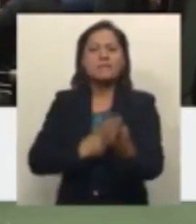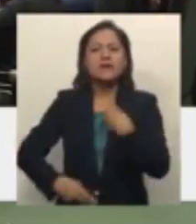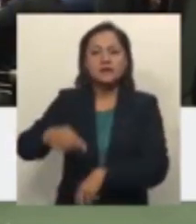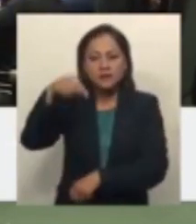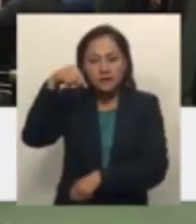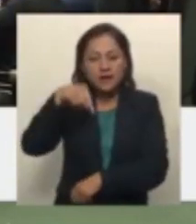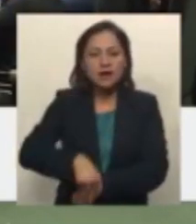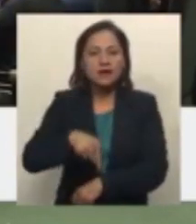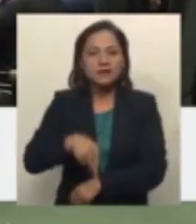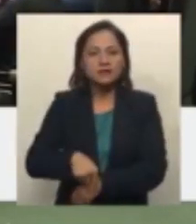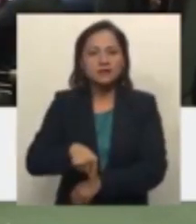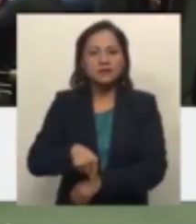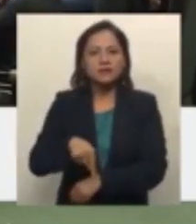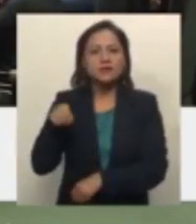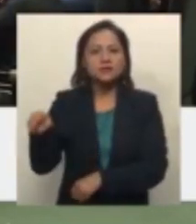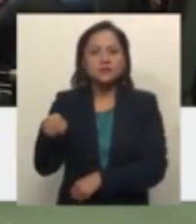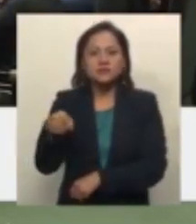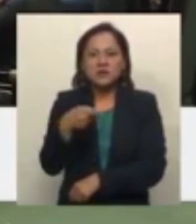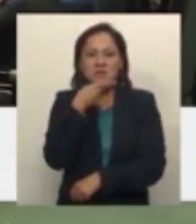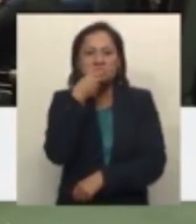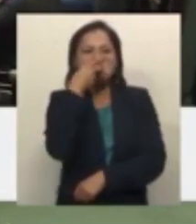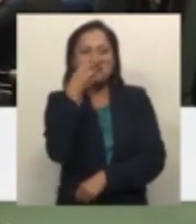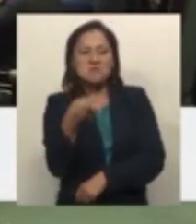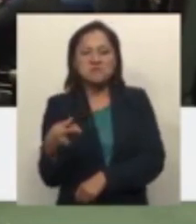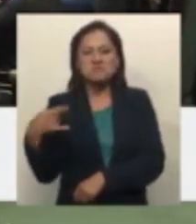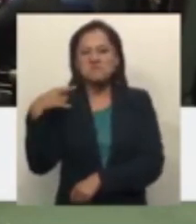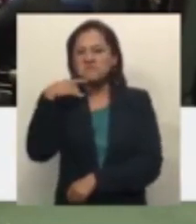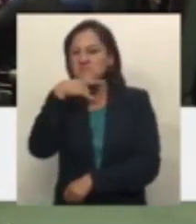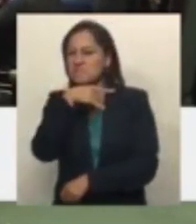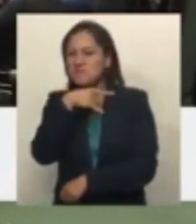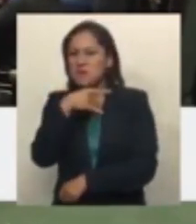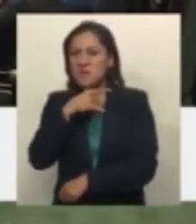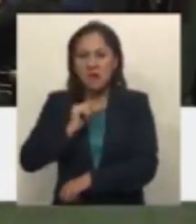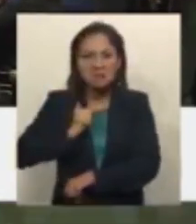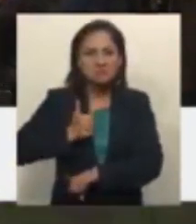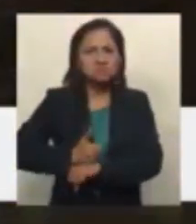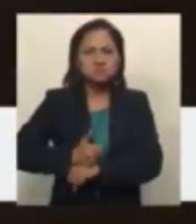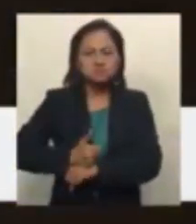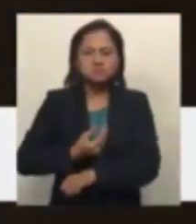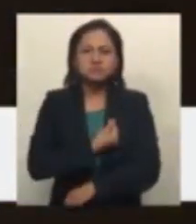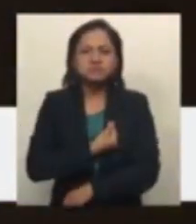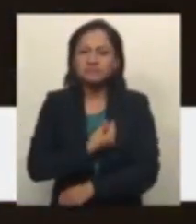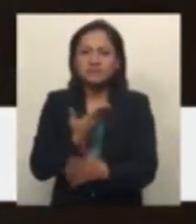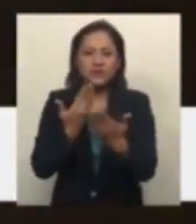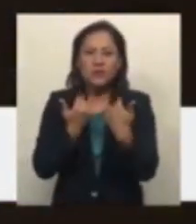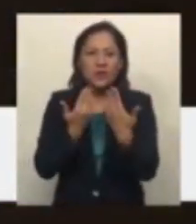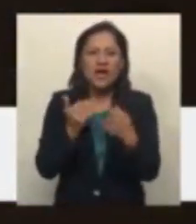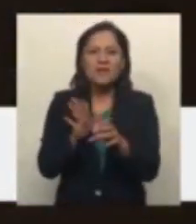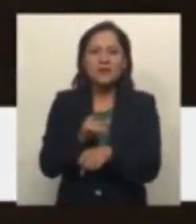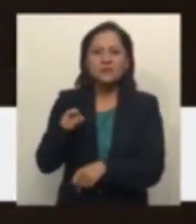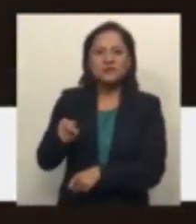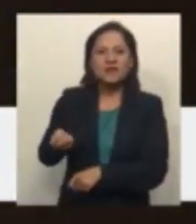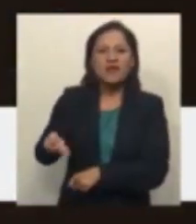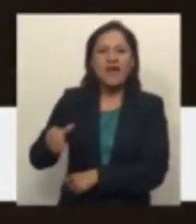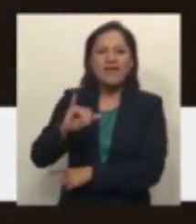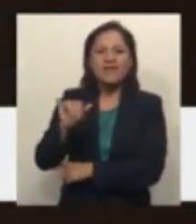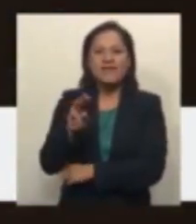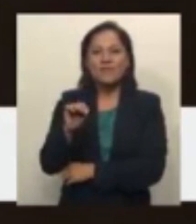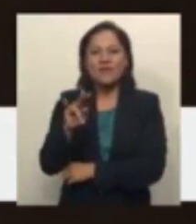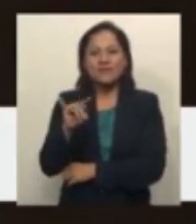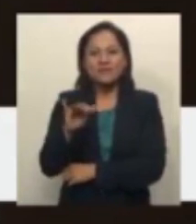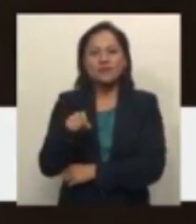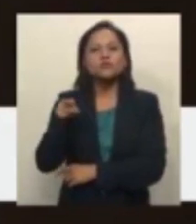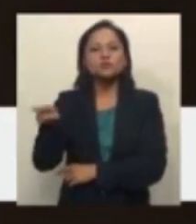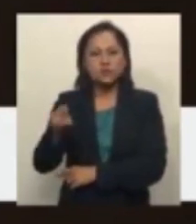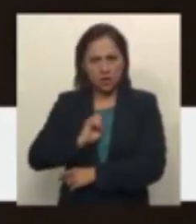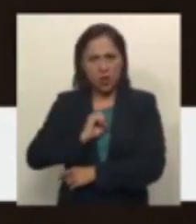de sus hipócritas argumentos, porque son jimenitos, ustedes odian al pueblo, como